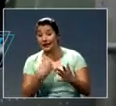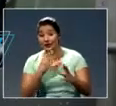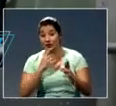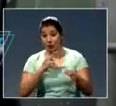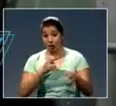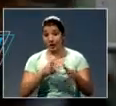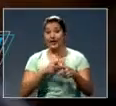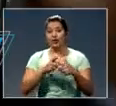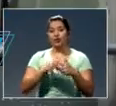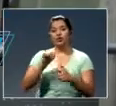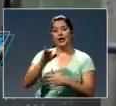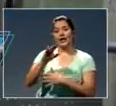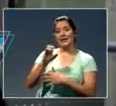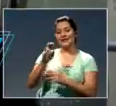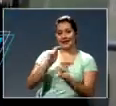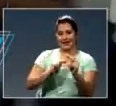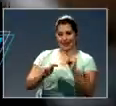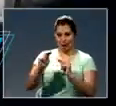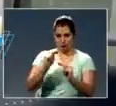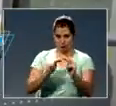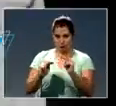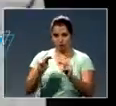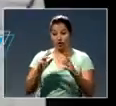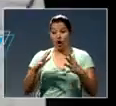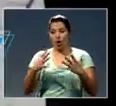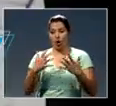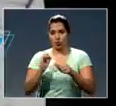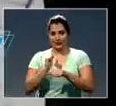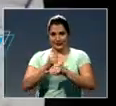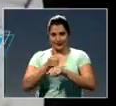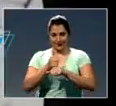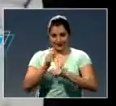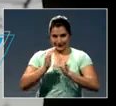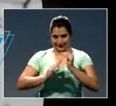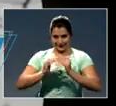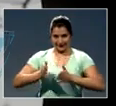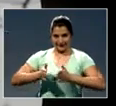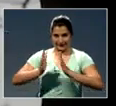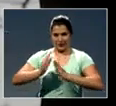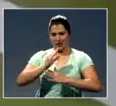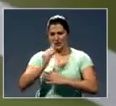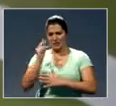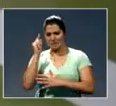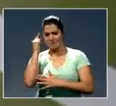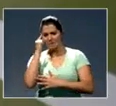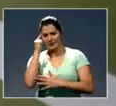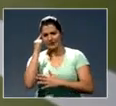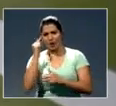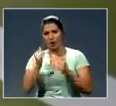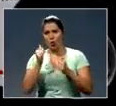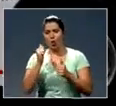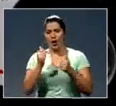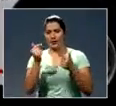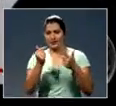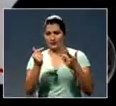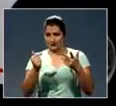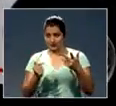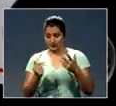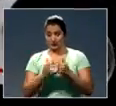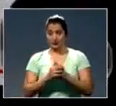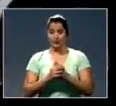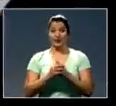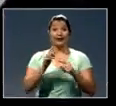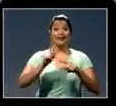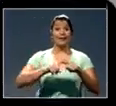ICE negociará los términos para implementar la solución de las infraestructuras y valorará los esquemas que ofrecerá al operador, de acuerdo con el